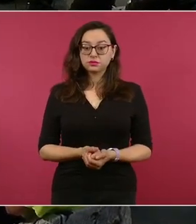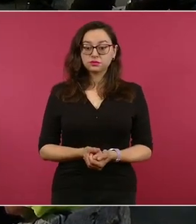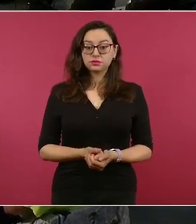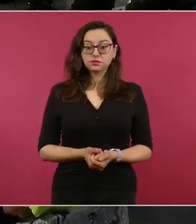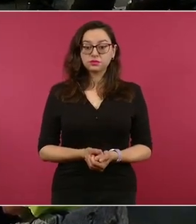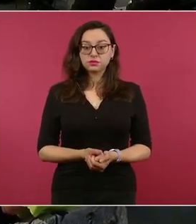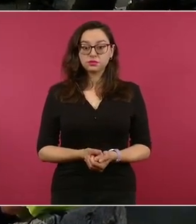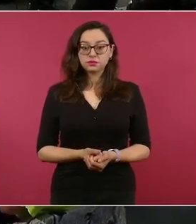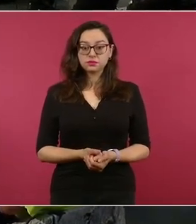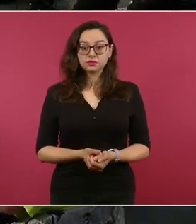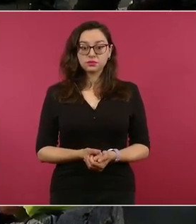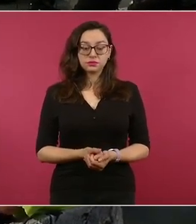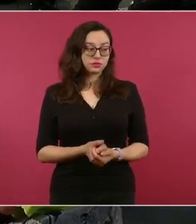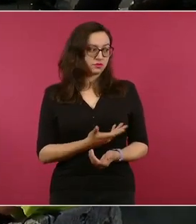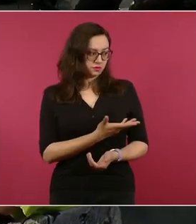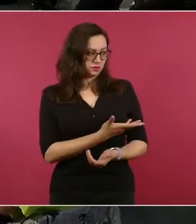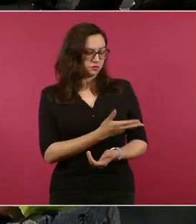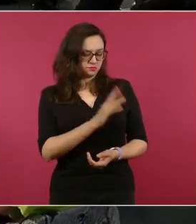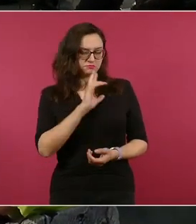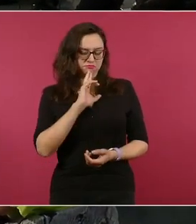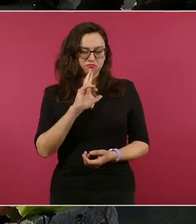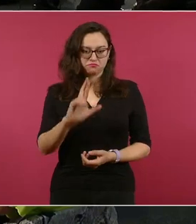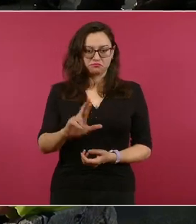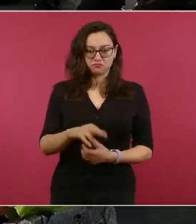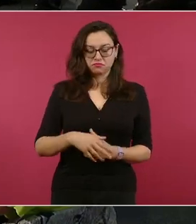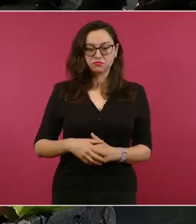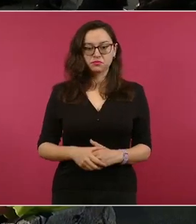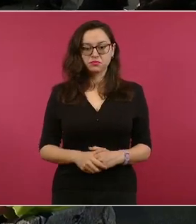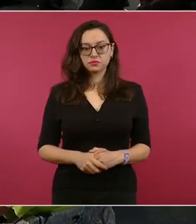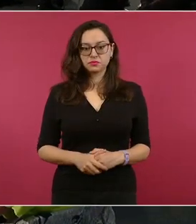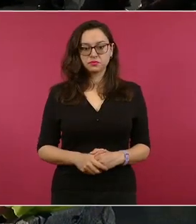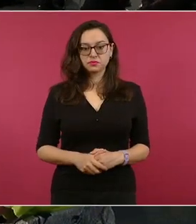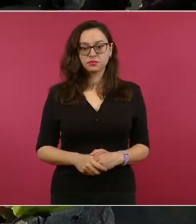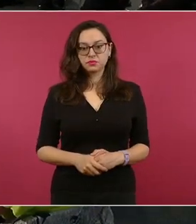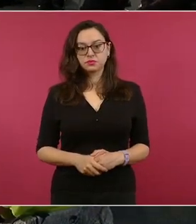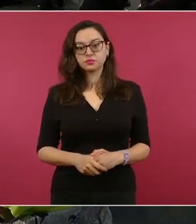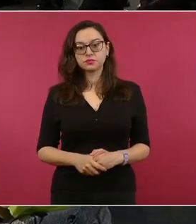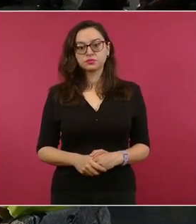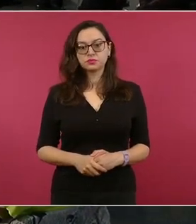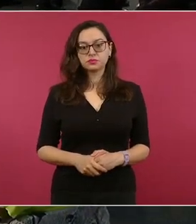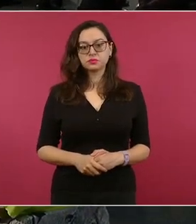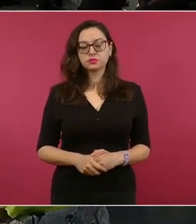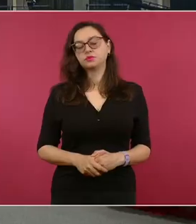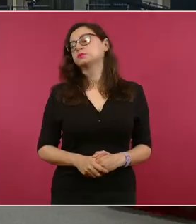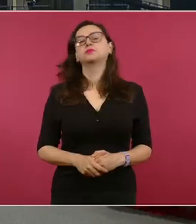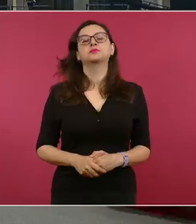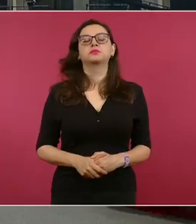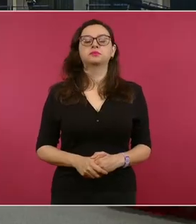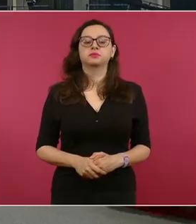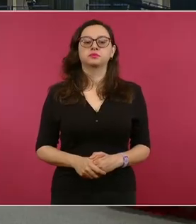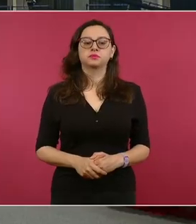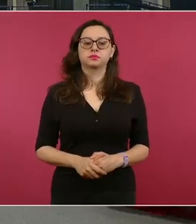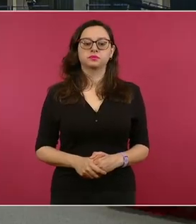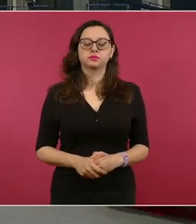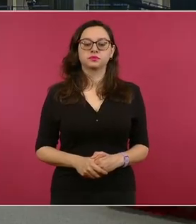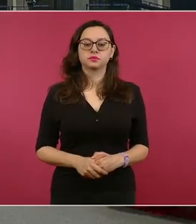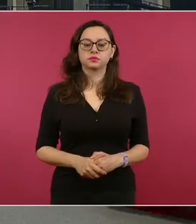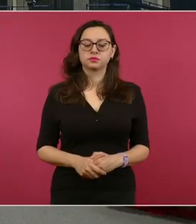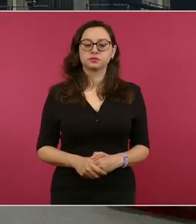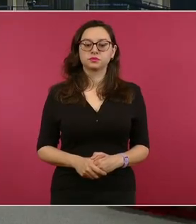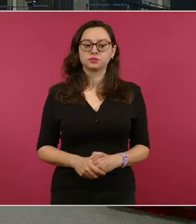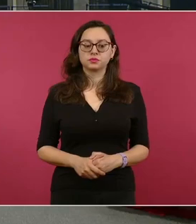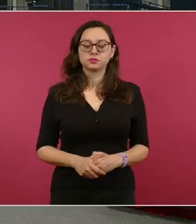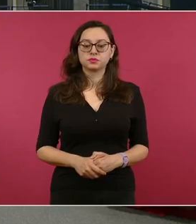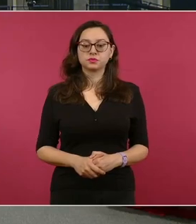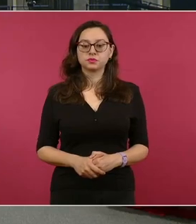porque Alicia puede contestar sus. ¿Por qué no contestas? Ir avanzando. Primero me